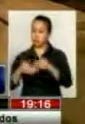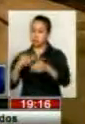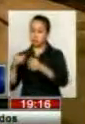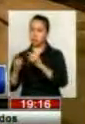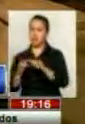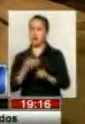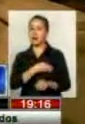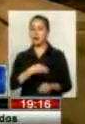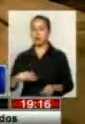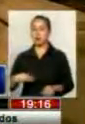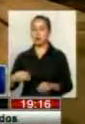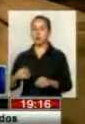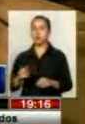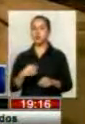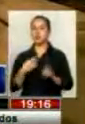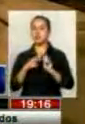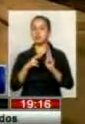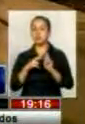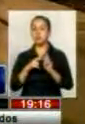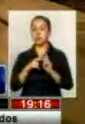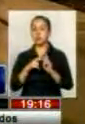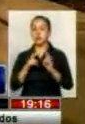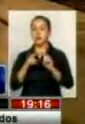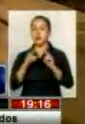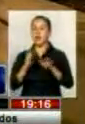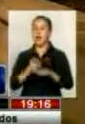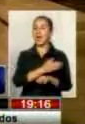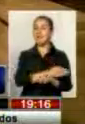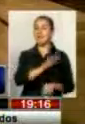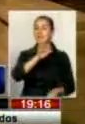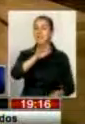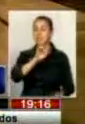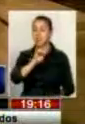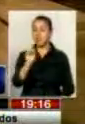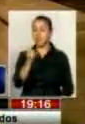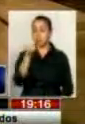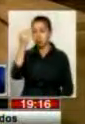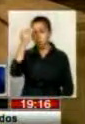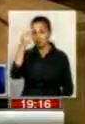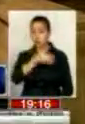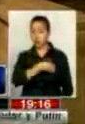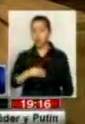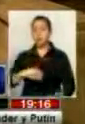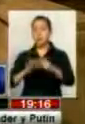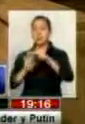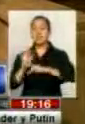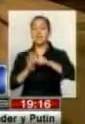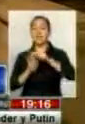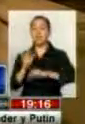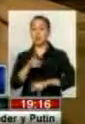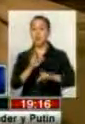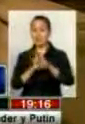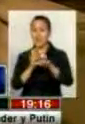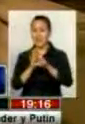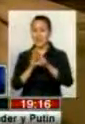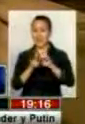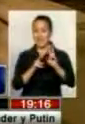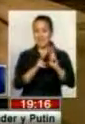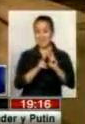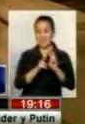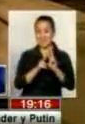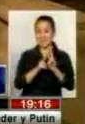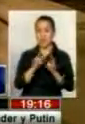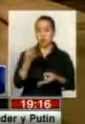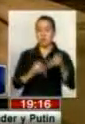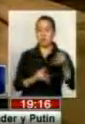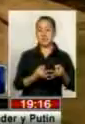poder enviar, en el marco de, incluso mucho antes, los 50 primeros días del gobierno, el proyecto de ley que crea el Ministerio de Equidad y Justicia y Género,